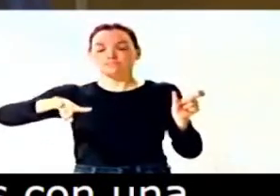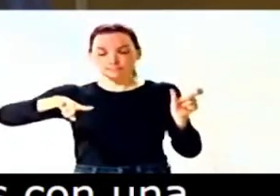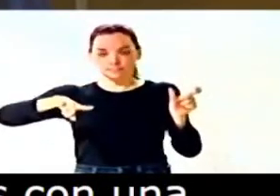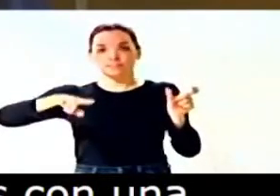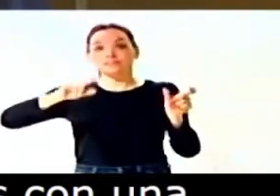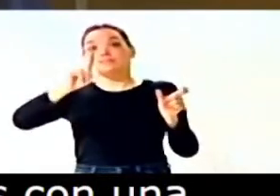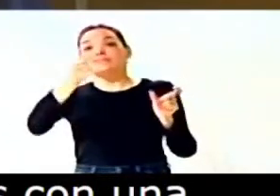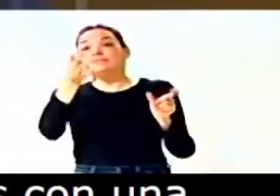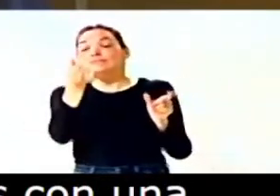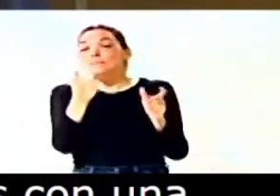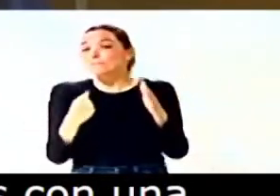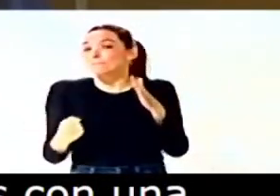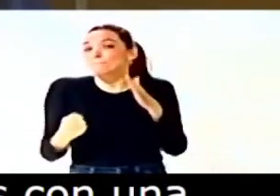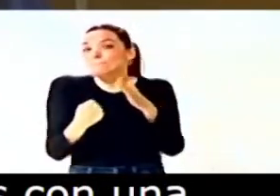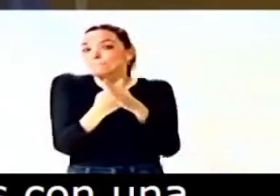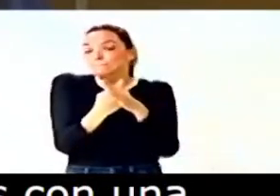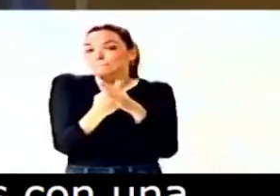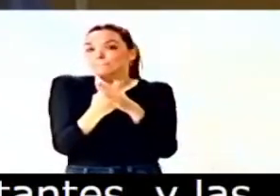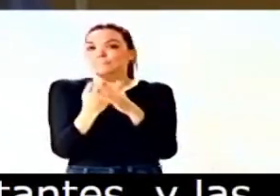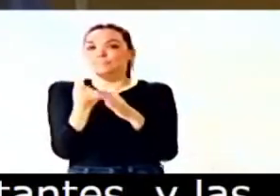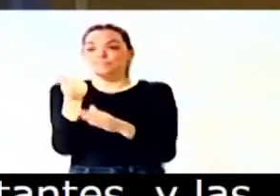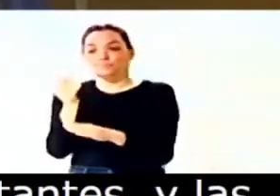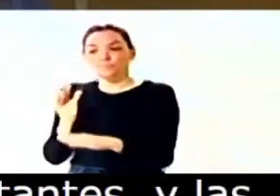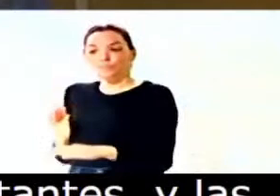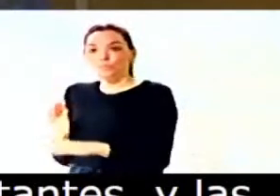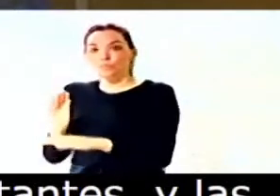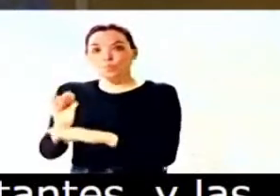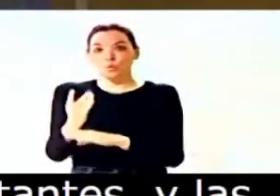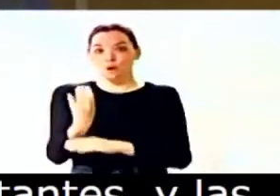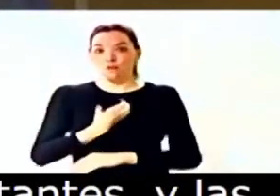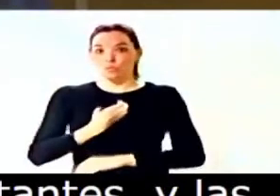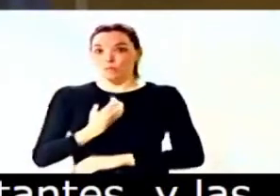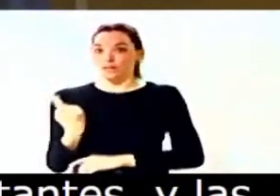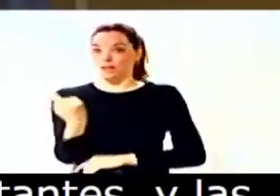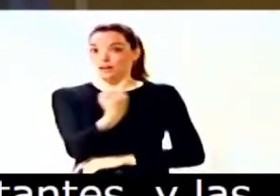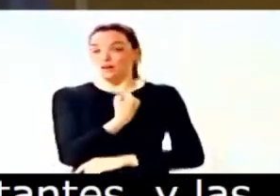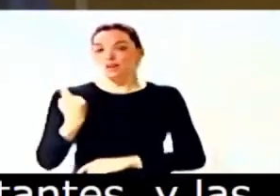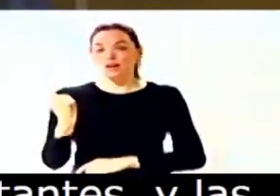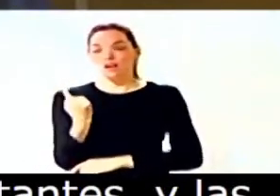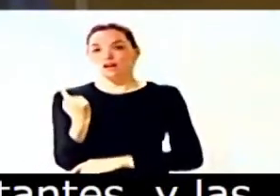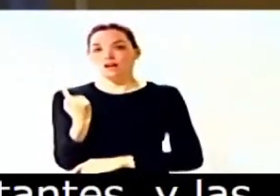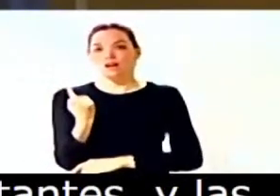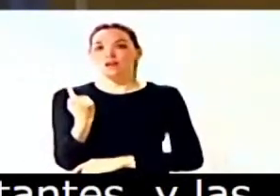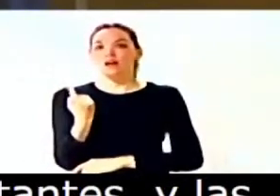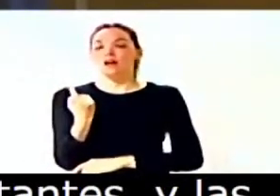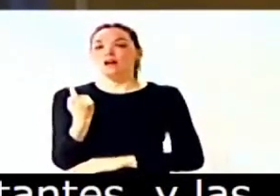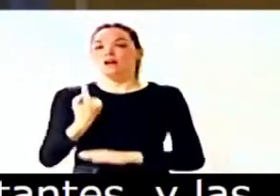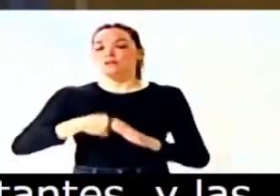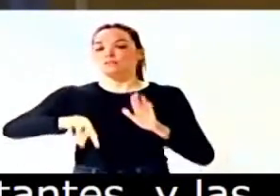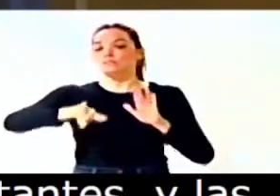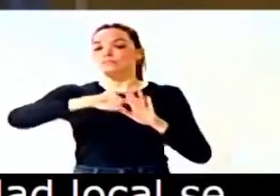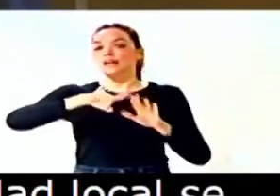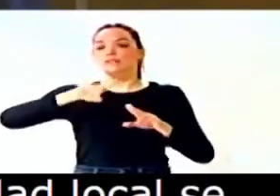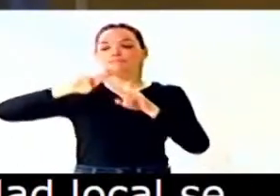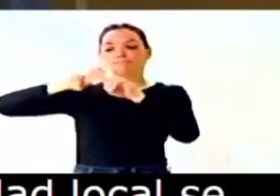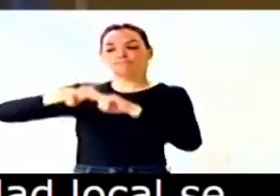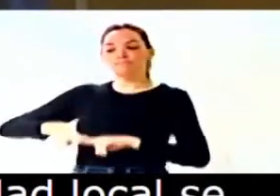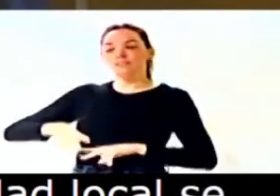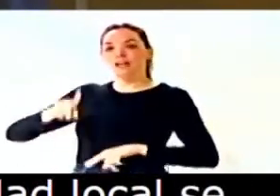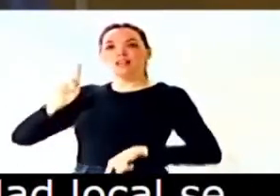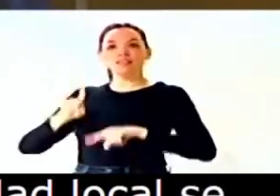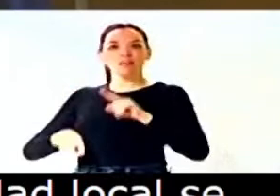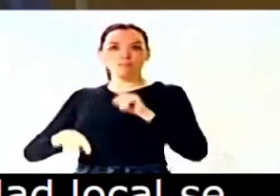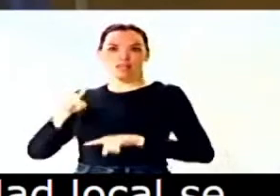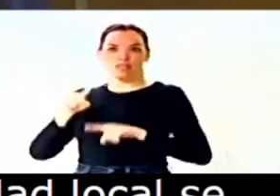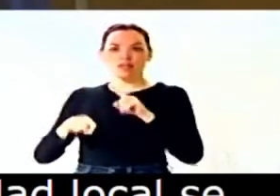y las cuantías máximas subvencionables por entidad local se van a establecer en función de los tramos de